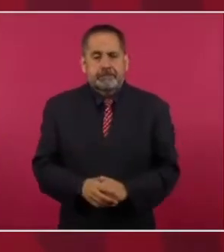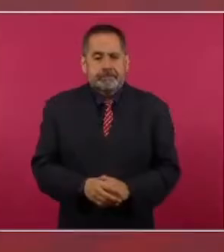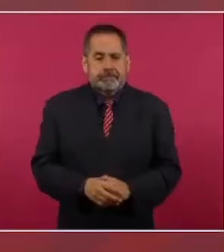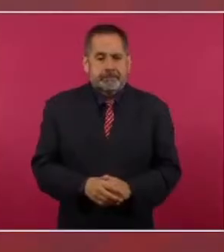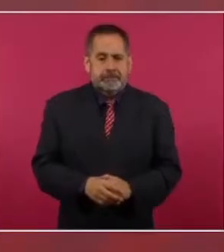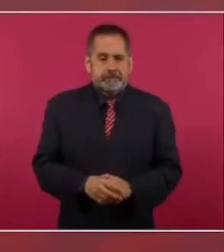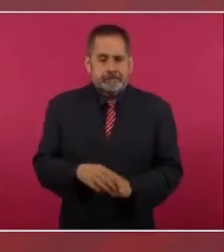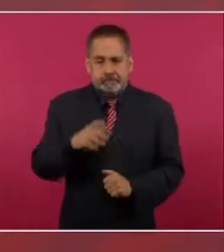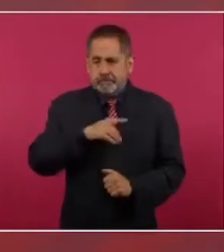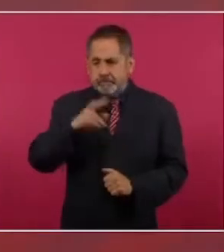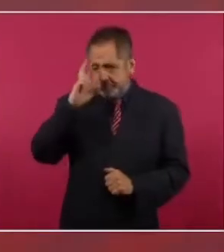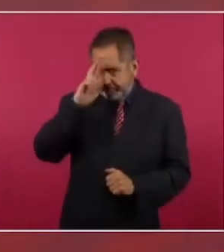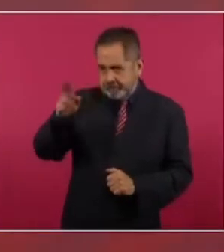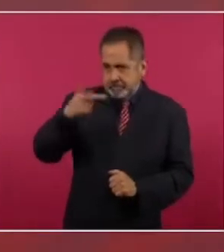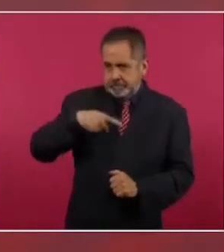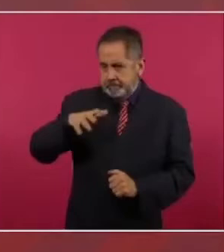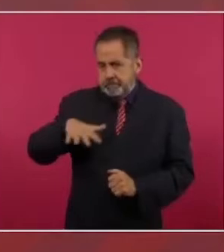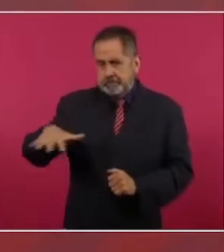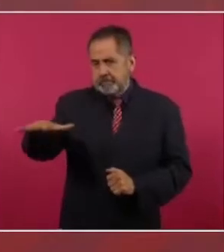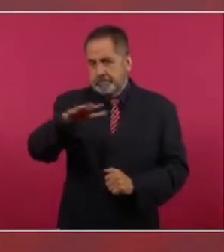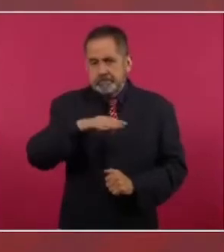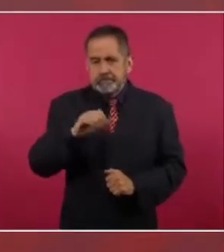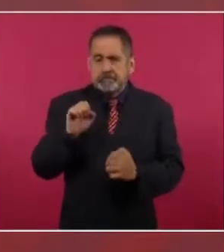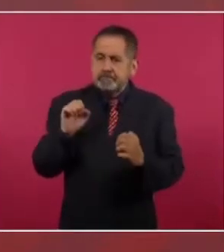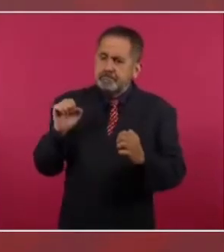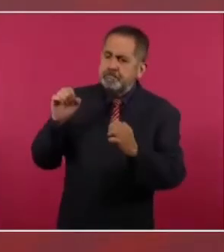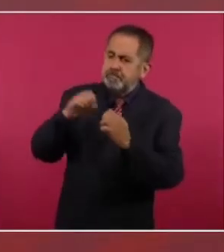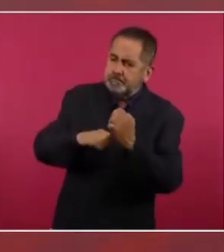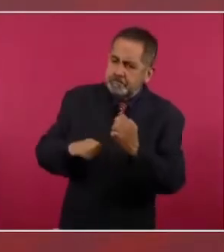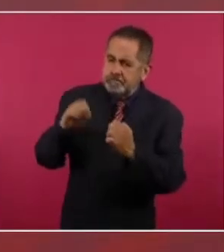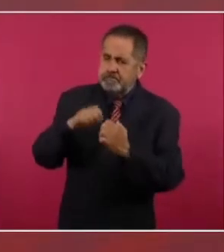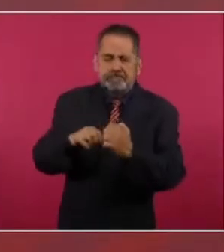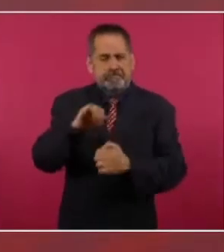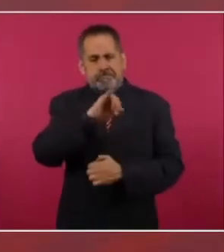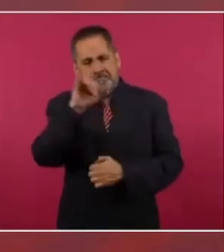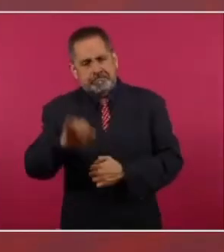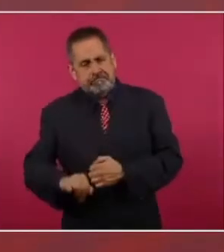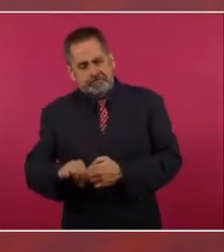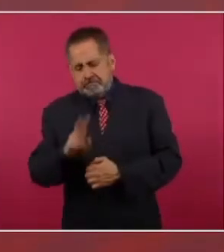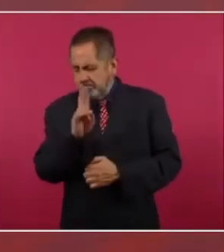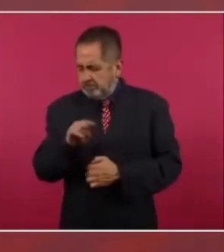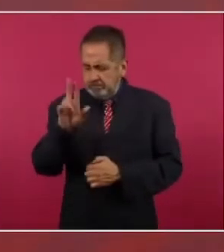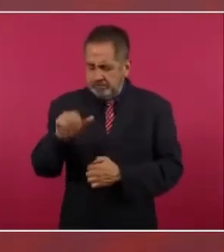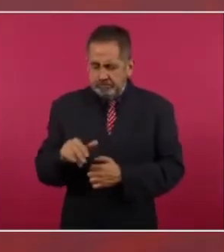y respetar al pueblo y nunca engañar a la gente.